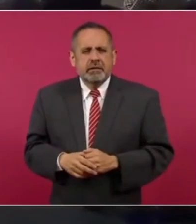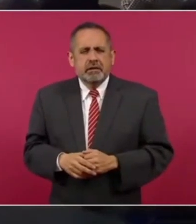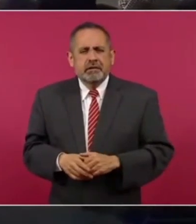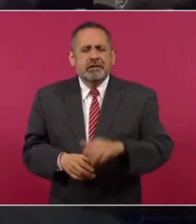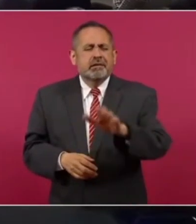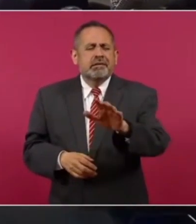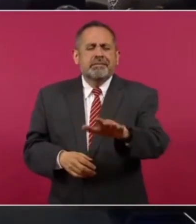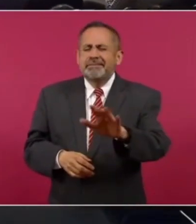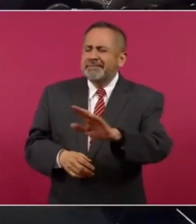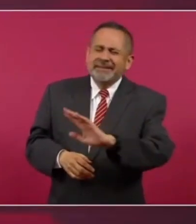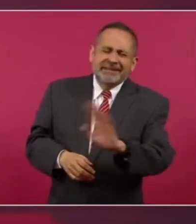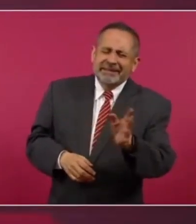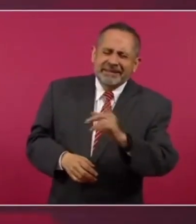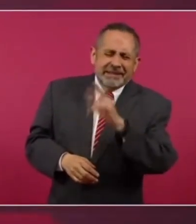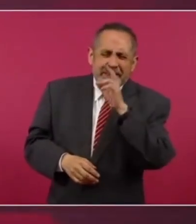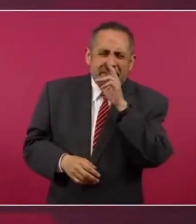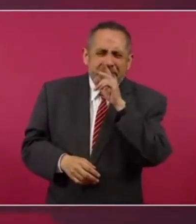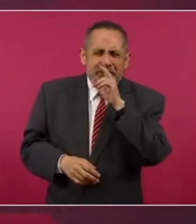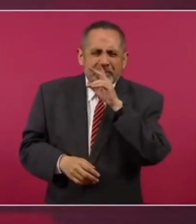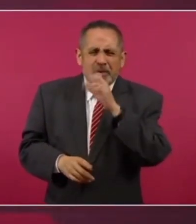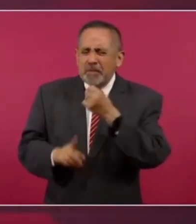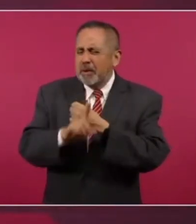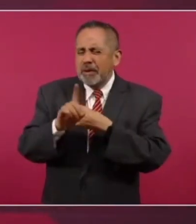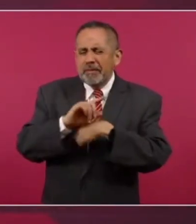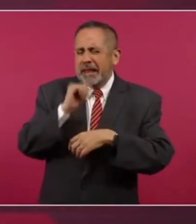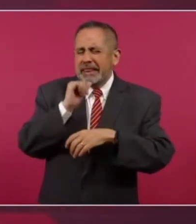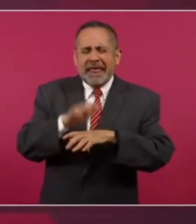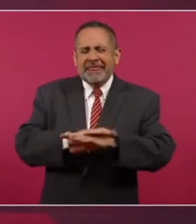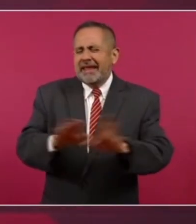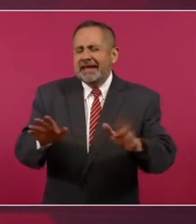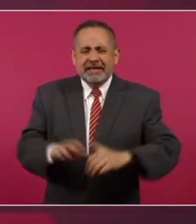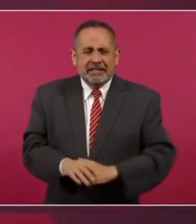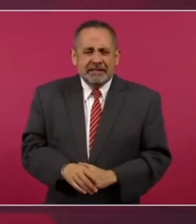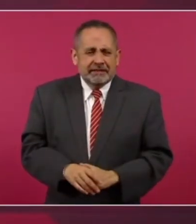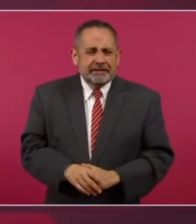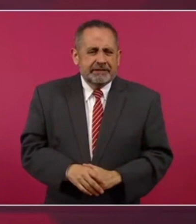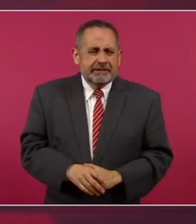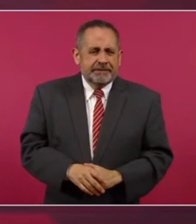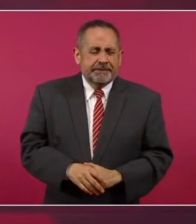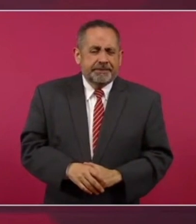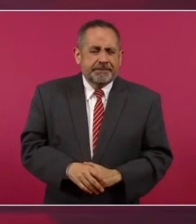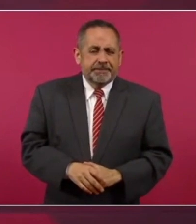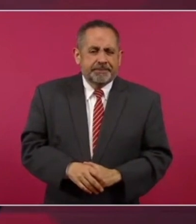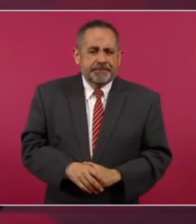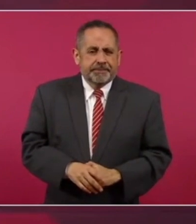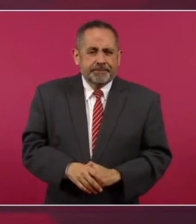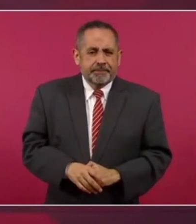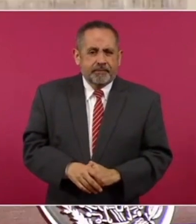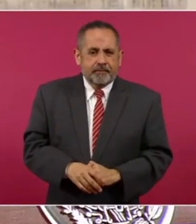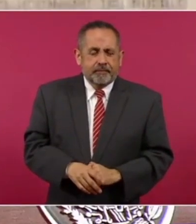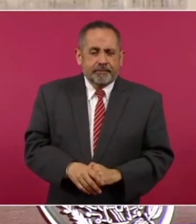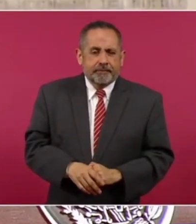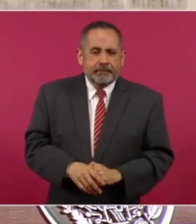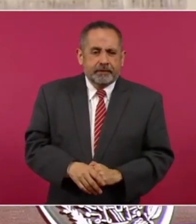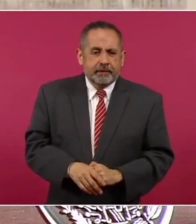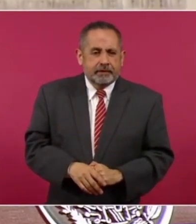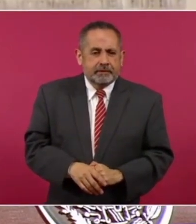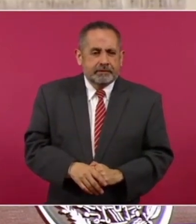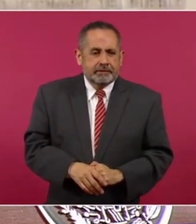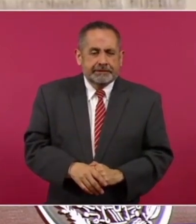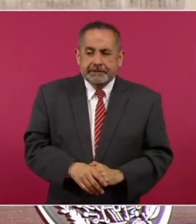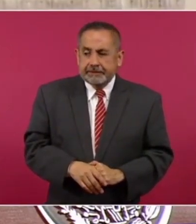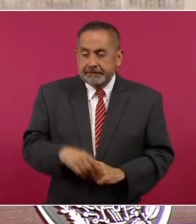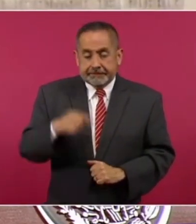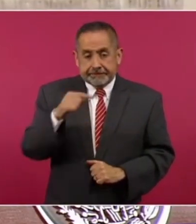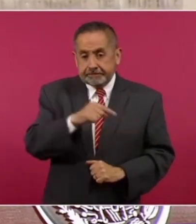El presidente Andrés Manuel López Obrador arremetió contra el consejero presidente del Instituto Nacional Electoral, INE, Lorenzo Córdoba, señalando